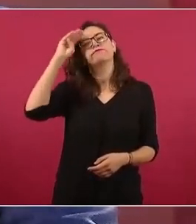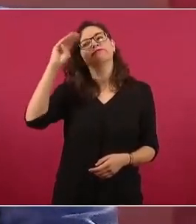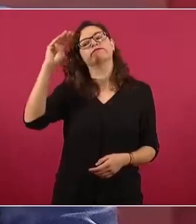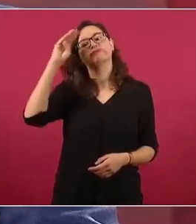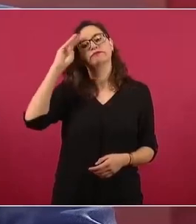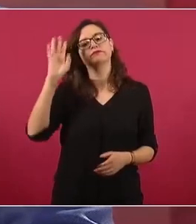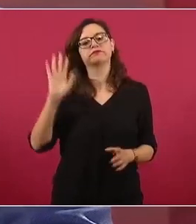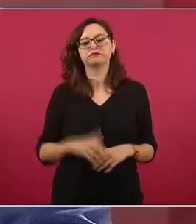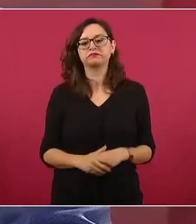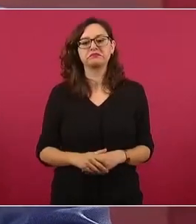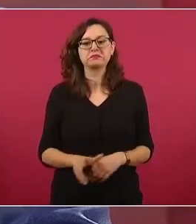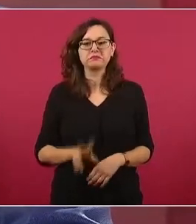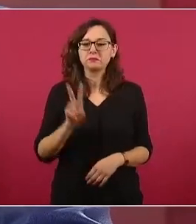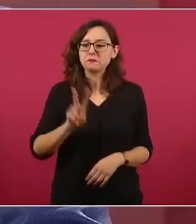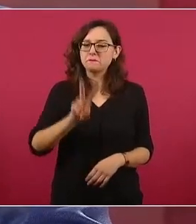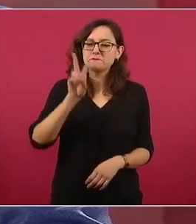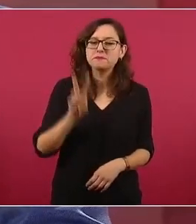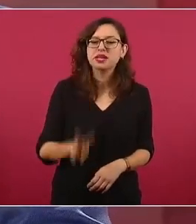la verdad,